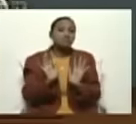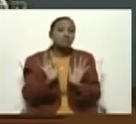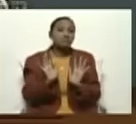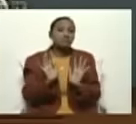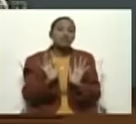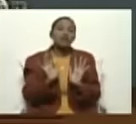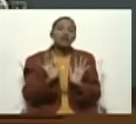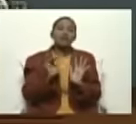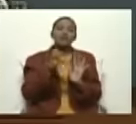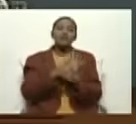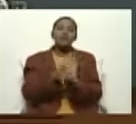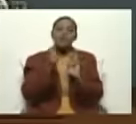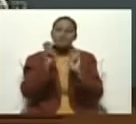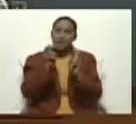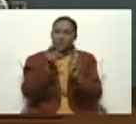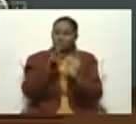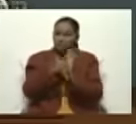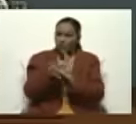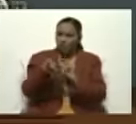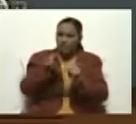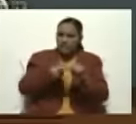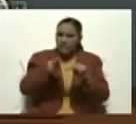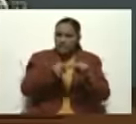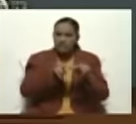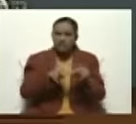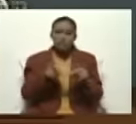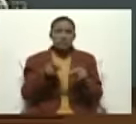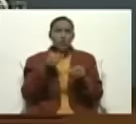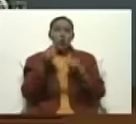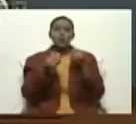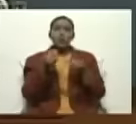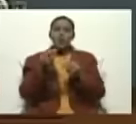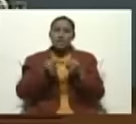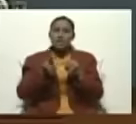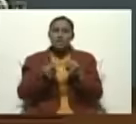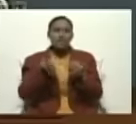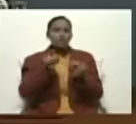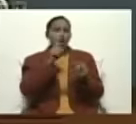esos niños, de ese país que lo perdieron todo,